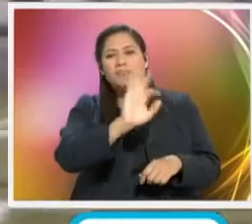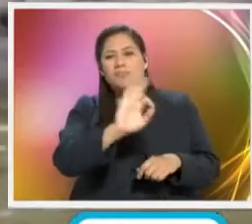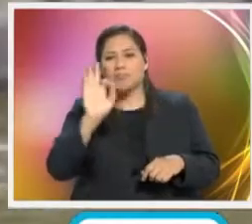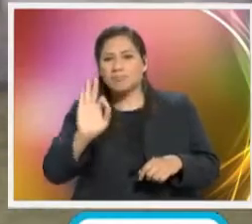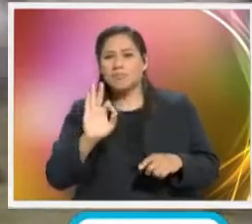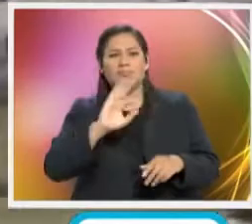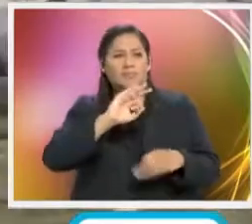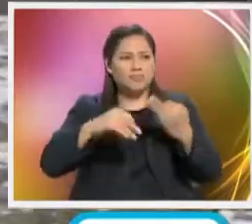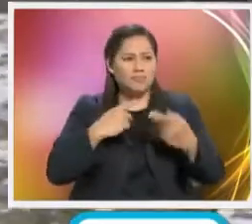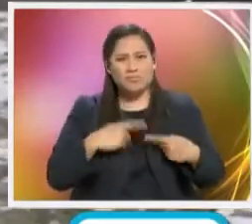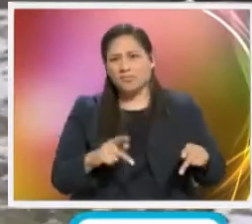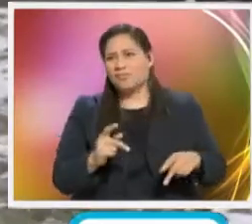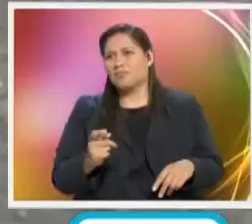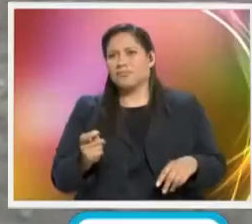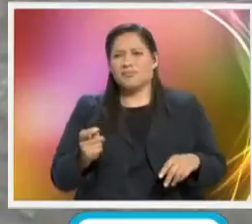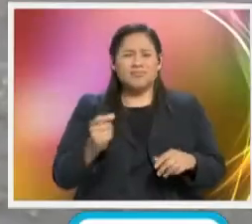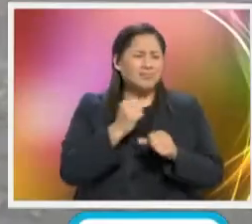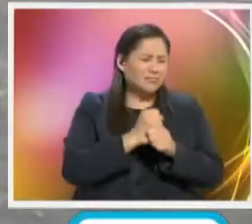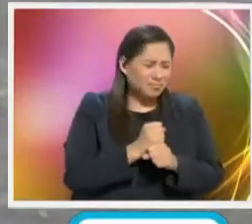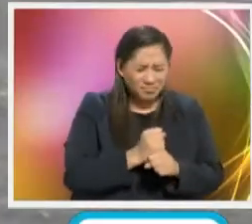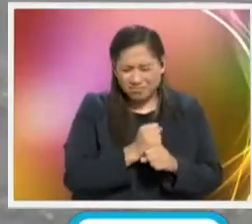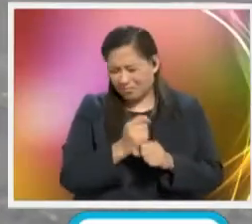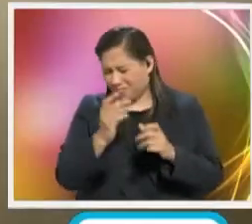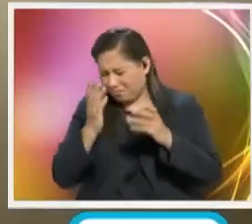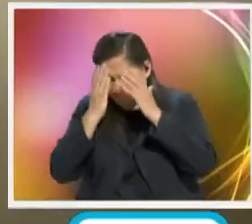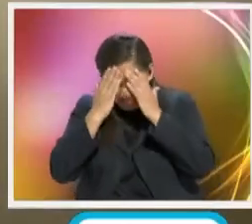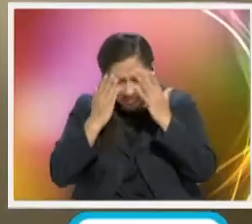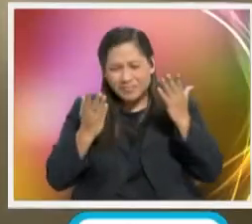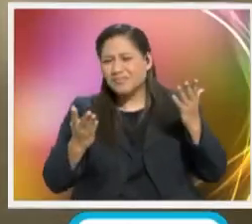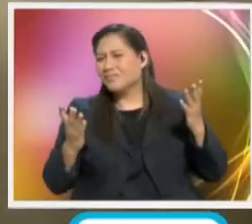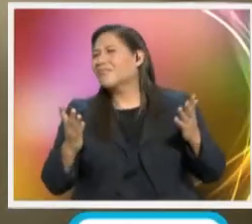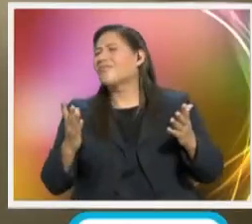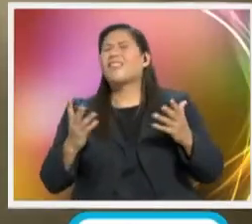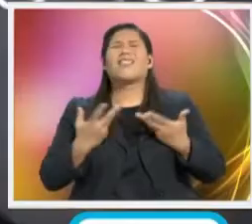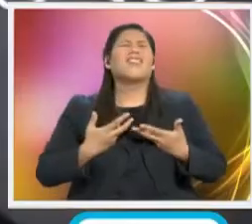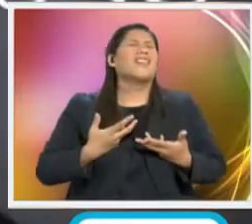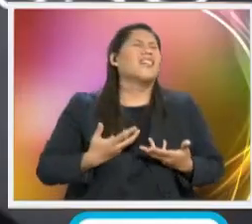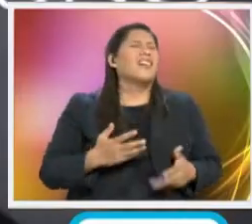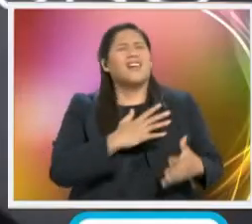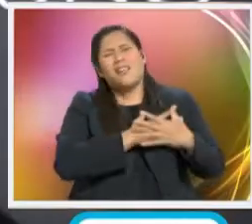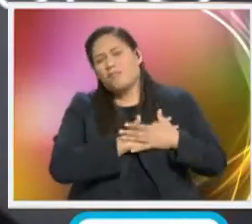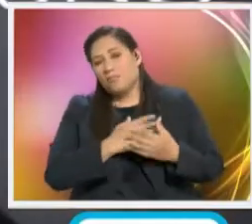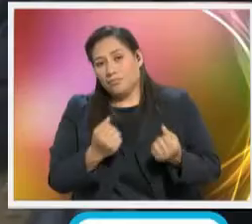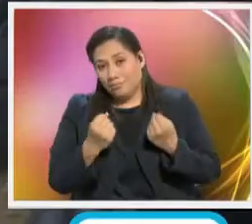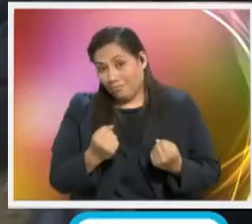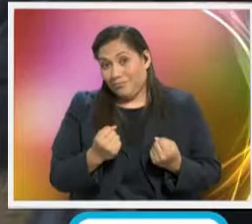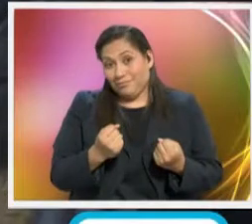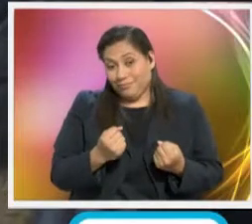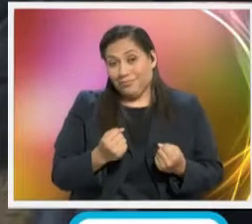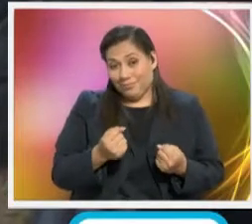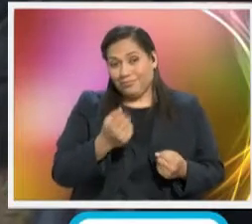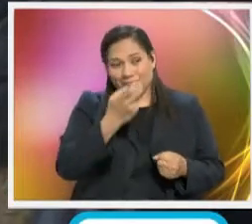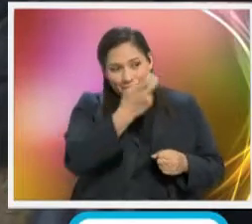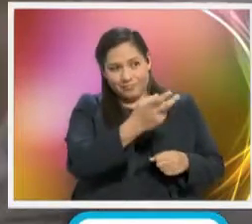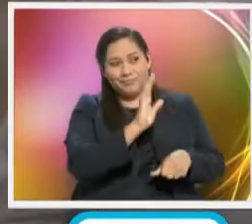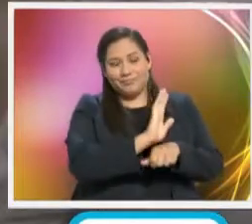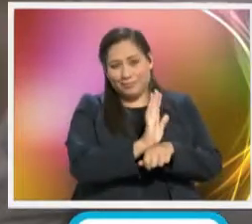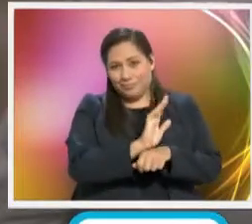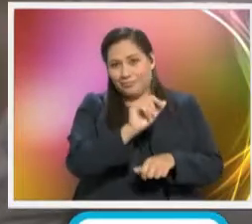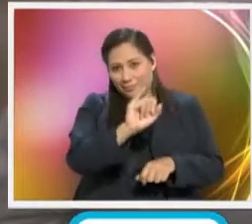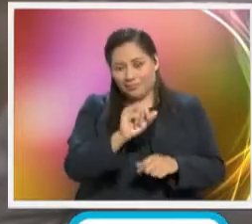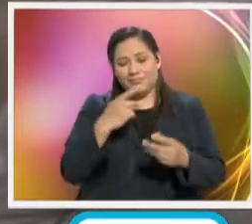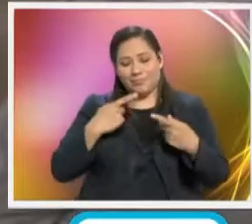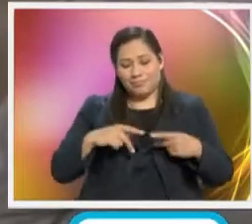el mundo se azotaba y todo el mundo sufría y todo el mundo era así como, oh, el amor intenso. Y justo así están planteados